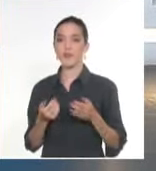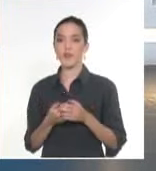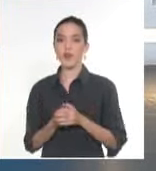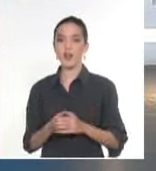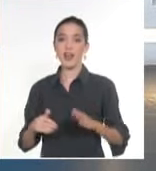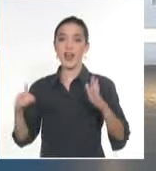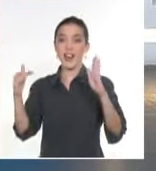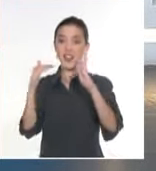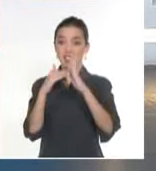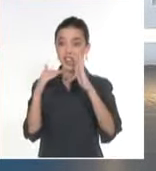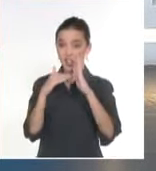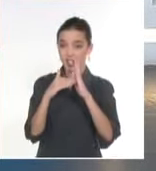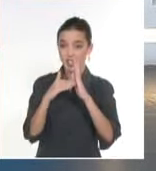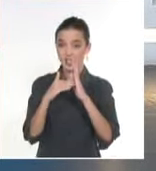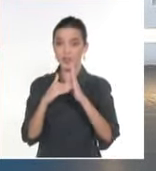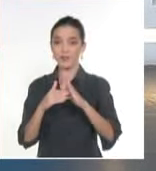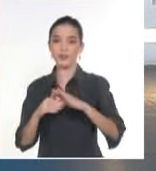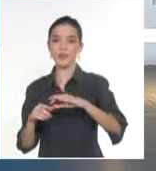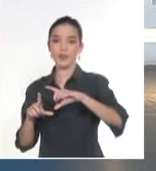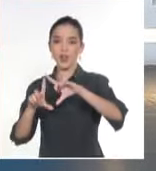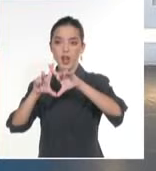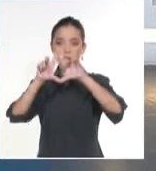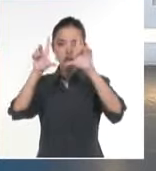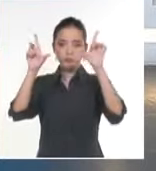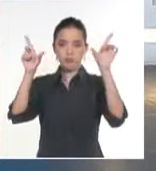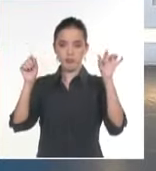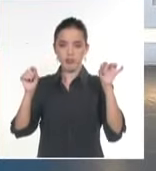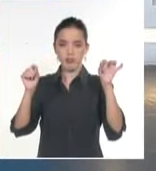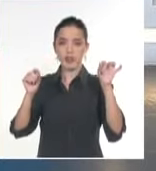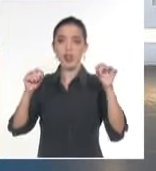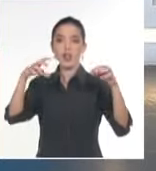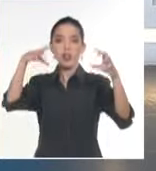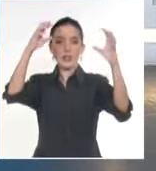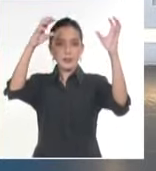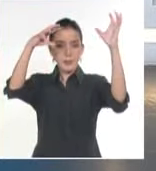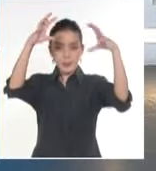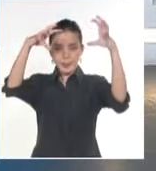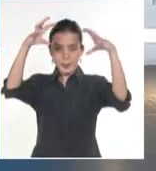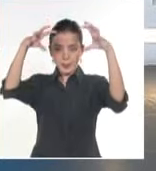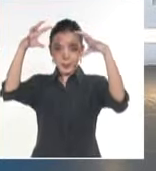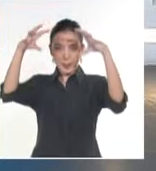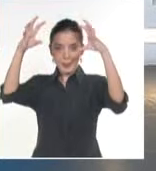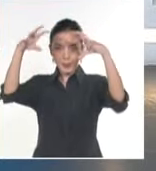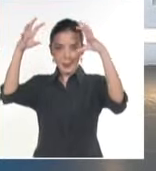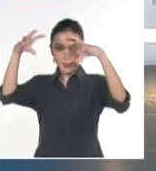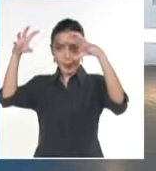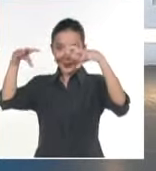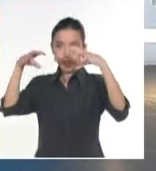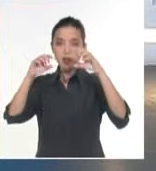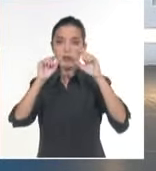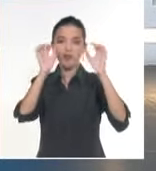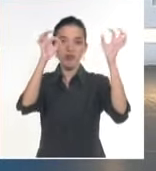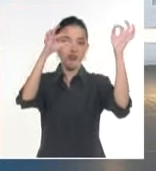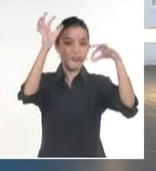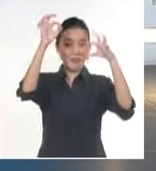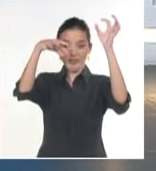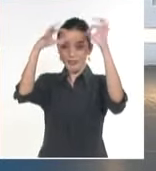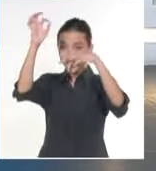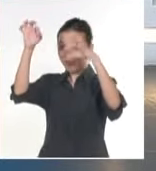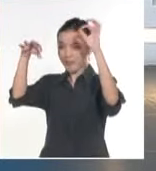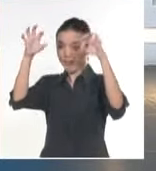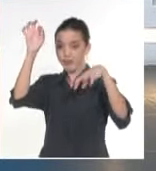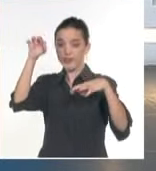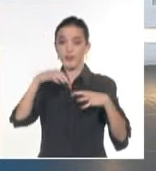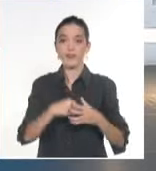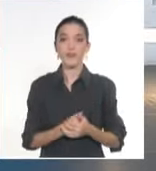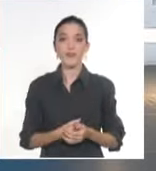Habana hasta Guantánamo, algunos chubascos, lluvias y tormentas eléctricas para horas de la tarde. En el resto del territorio, aunque de manera aislada, también se registrarán algunas